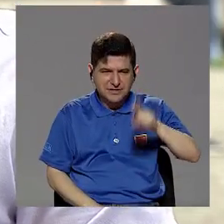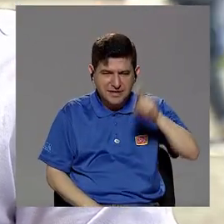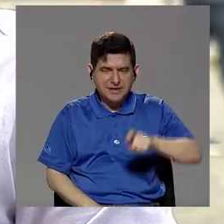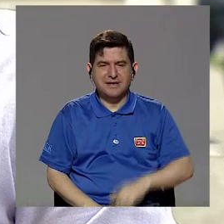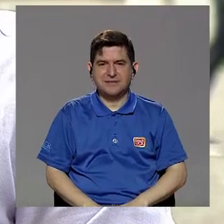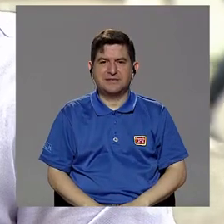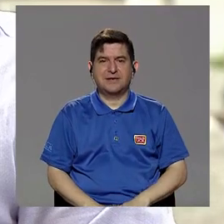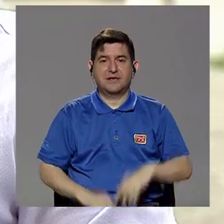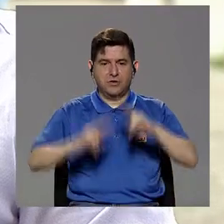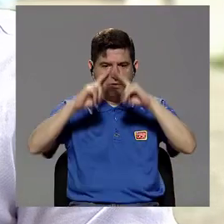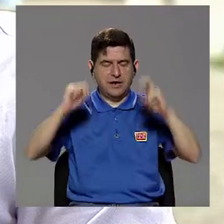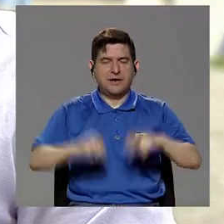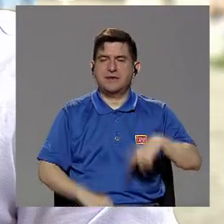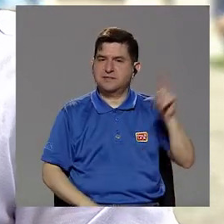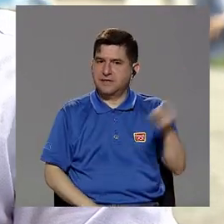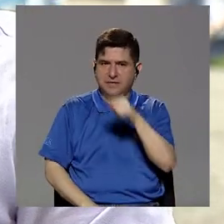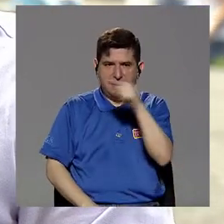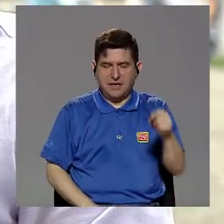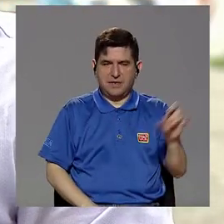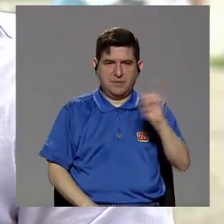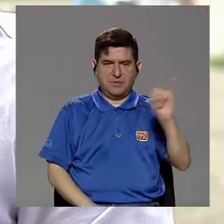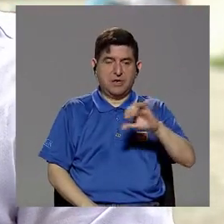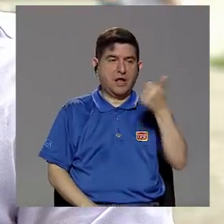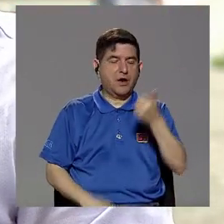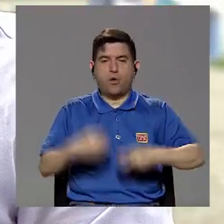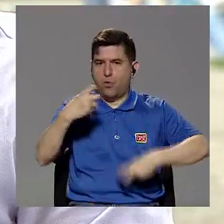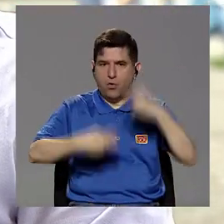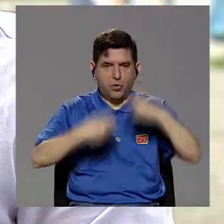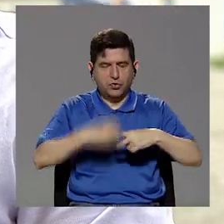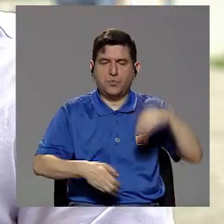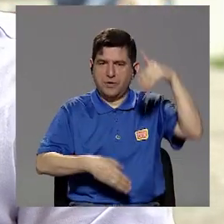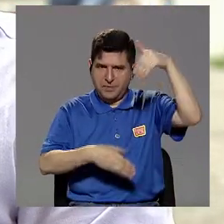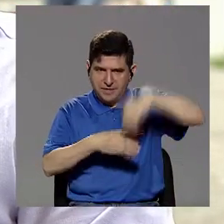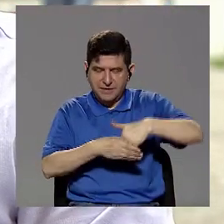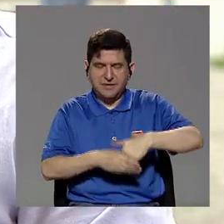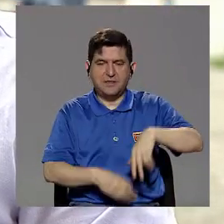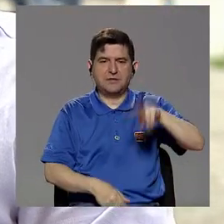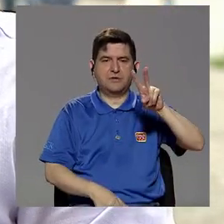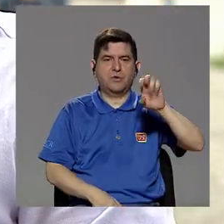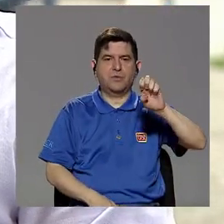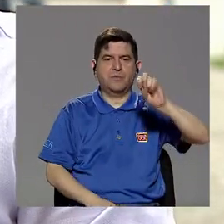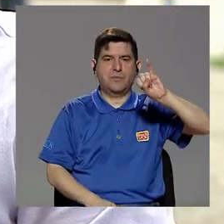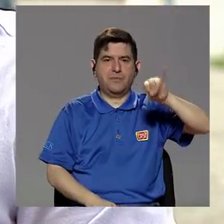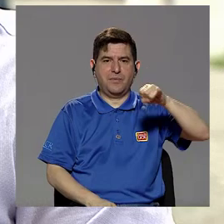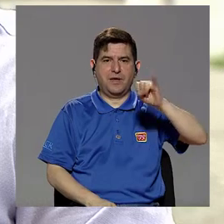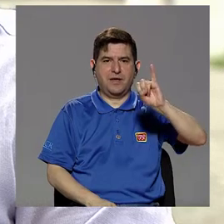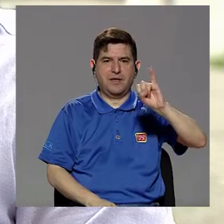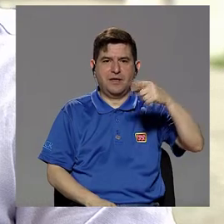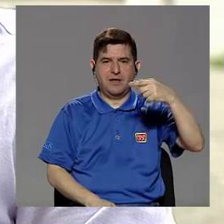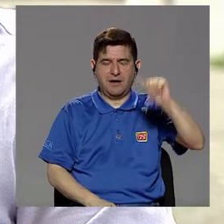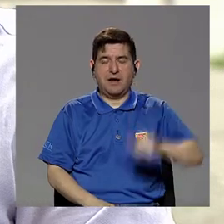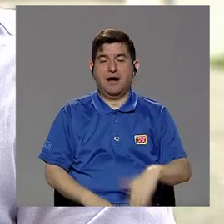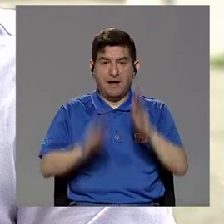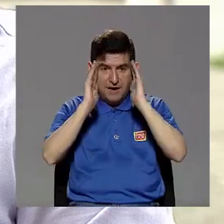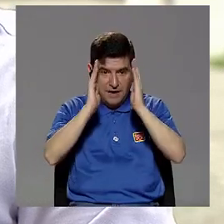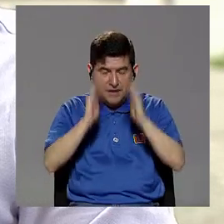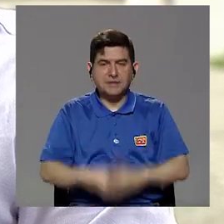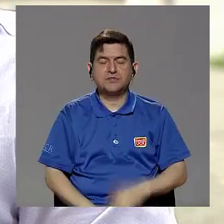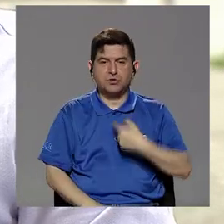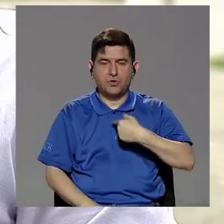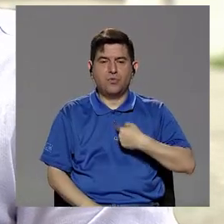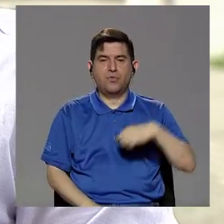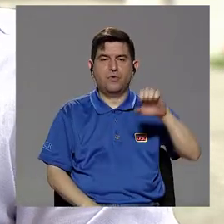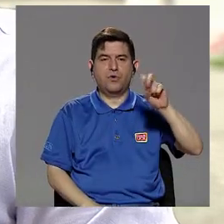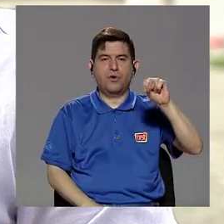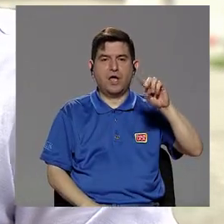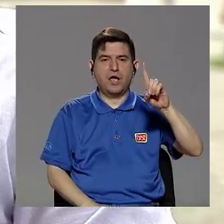descartar que tenga una infección, hay que descartar que tenga otras patologías dentro de la vejiga. Generalmente ya cuando el problema uno ya lo está abordando, hace